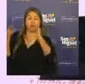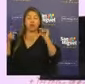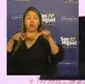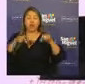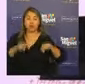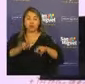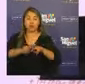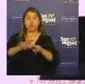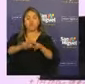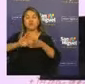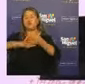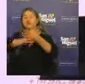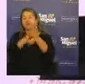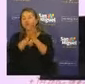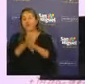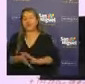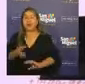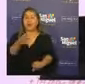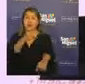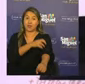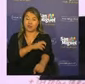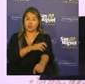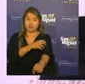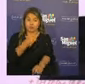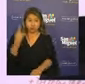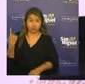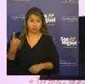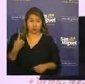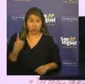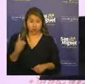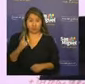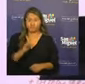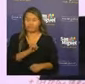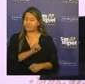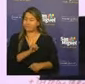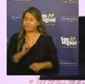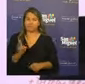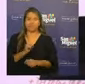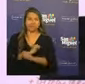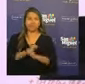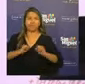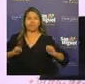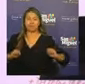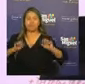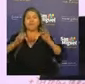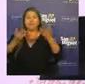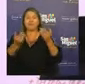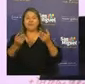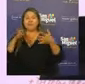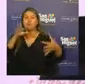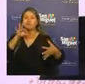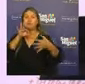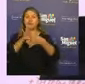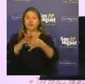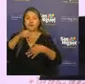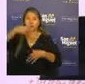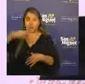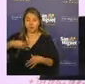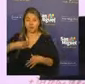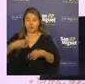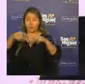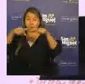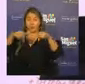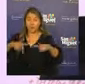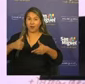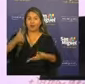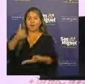en toda la región. Pero para eso, solos no podemos. Necesitamos la alianza de los municipios. Yo hoy día, alcaldesa,